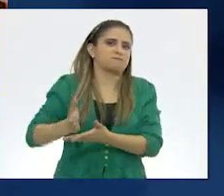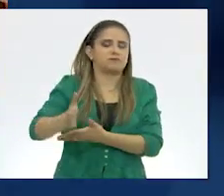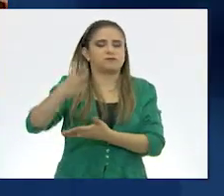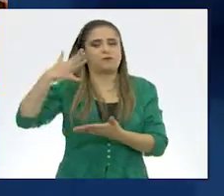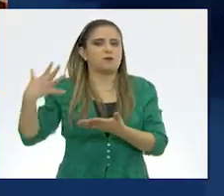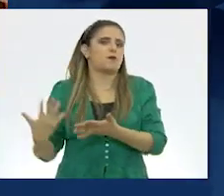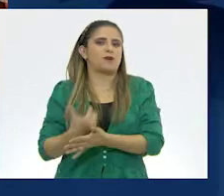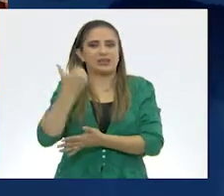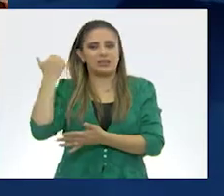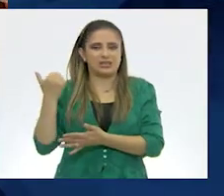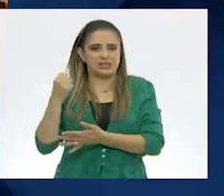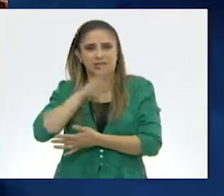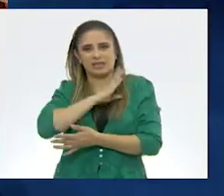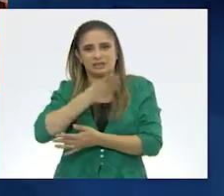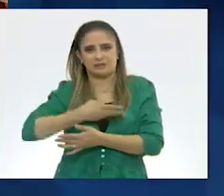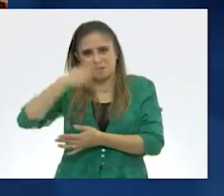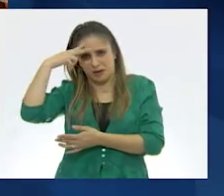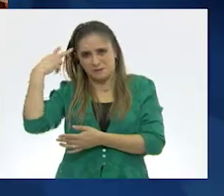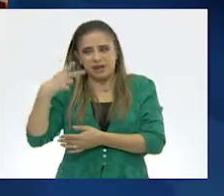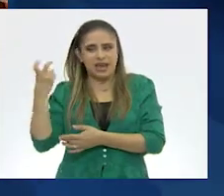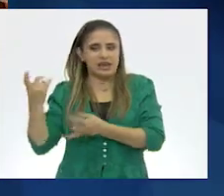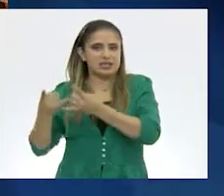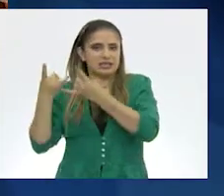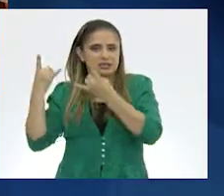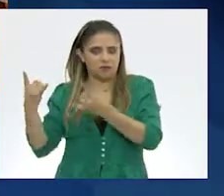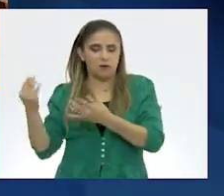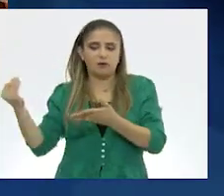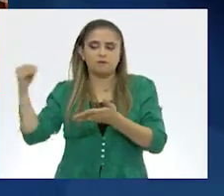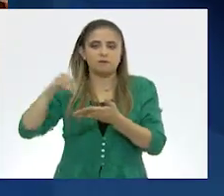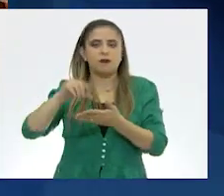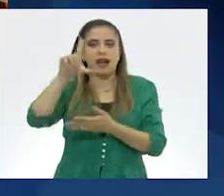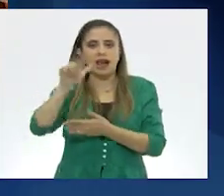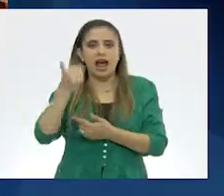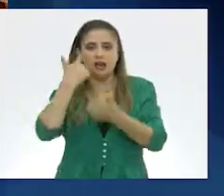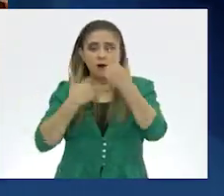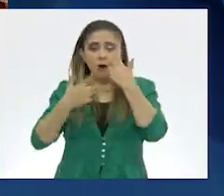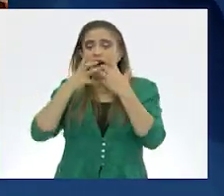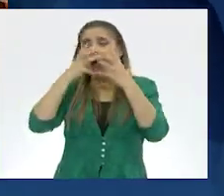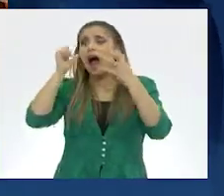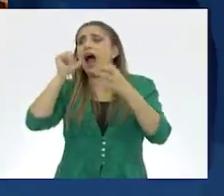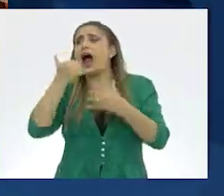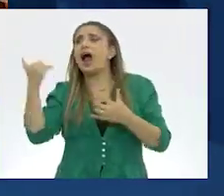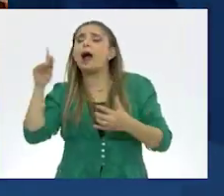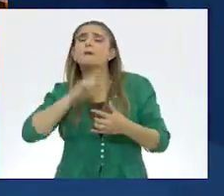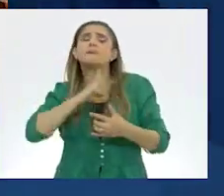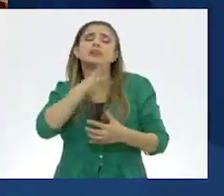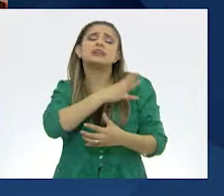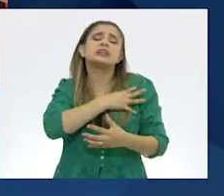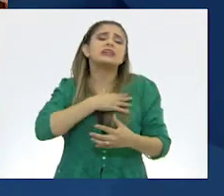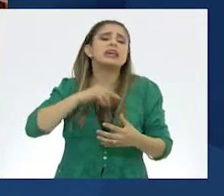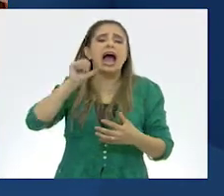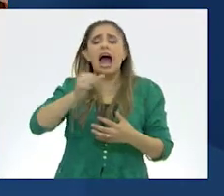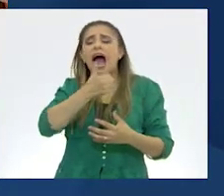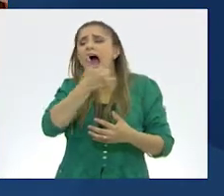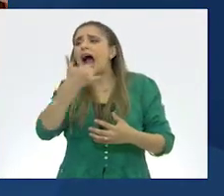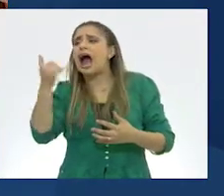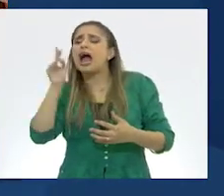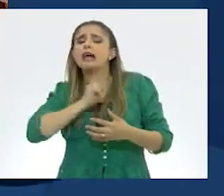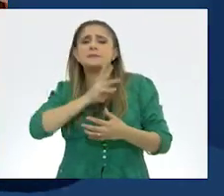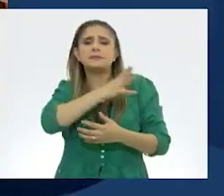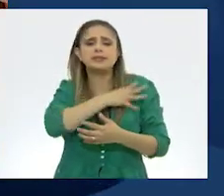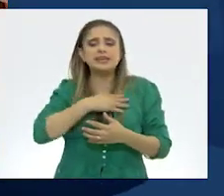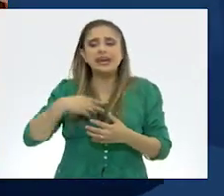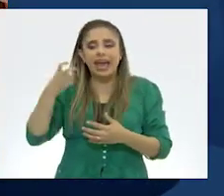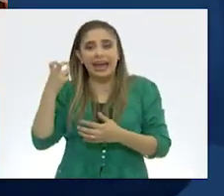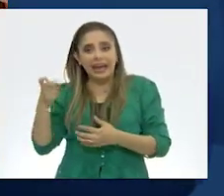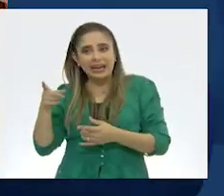en sí este personaje que de pronto aparece fantasmalmente gritando ¡ay, mis hijos!, pues evidentemente que tiene su